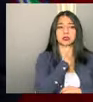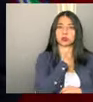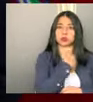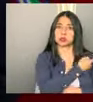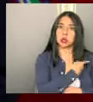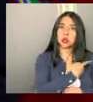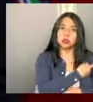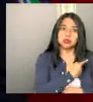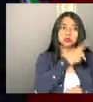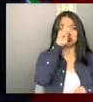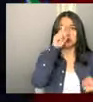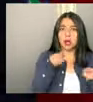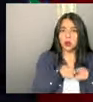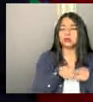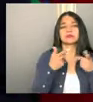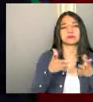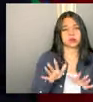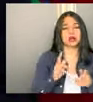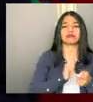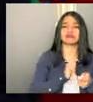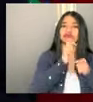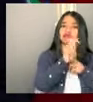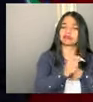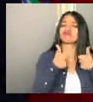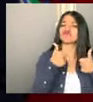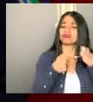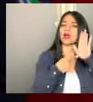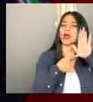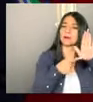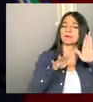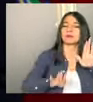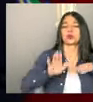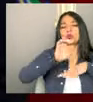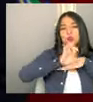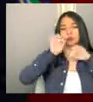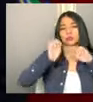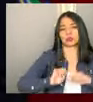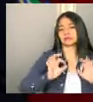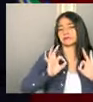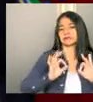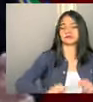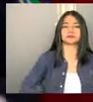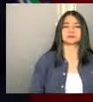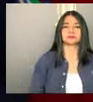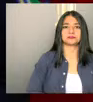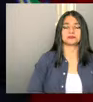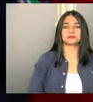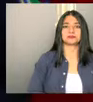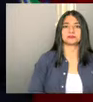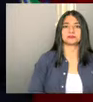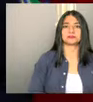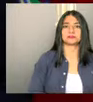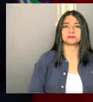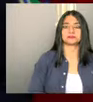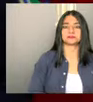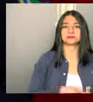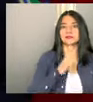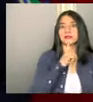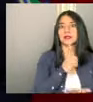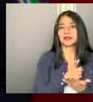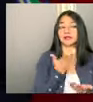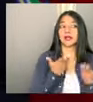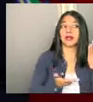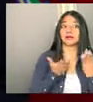es que tengamos una transición ejemplar para el país. Si bien no tenemos a lo mejor una